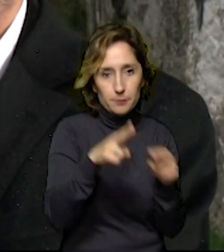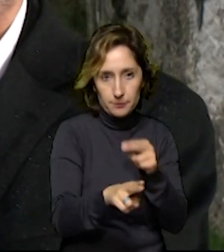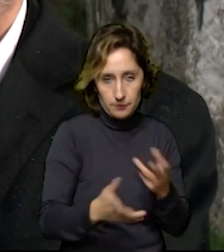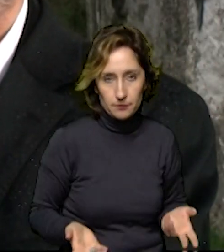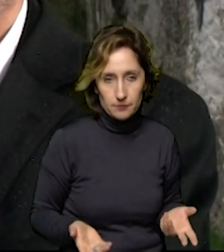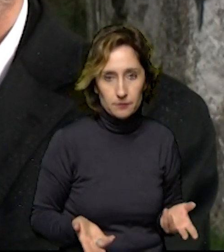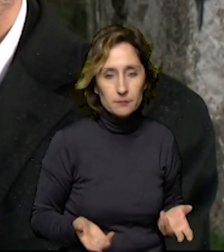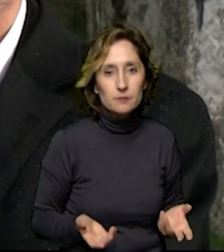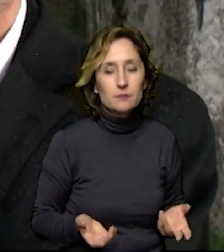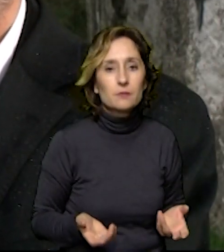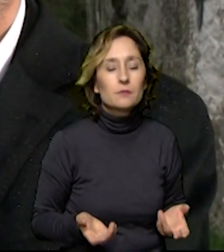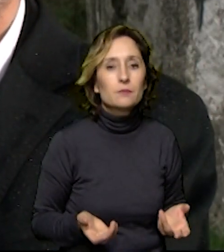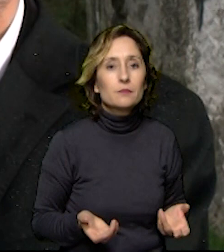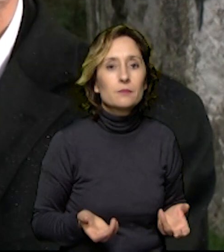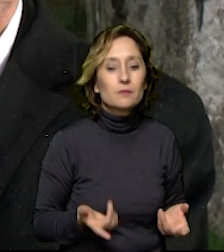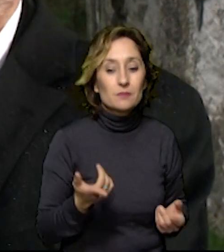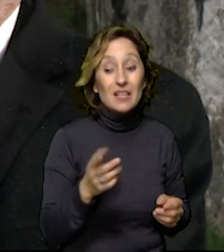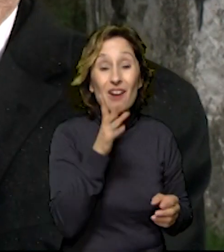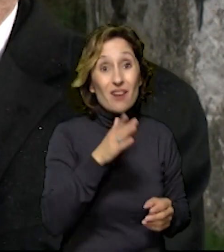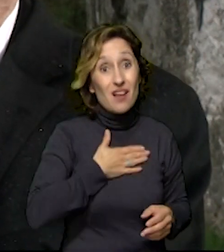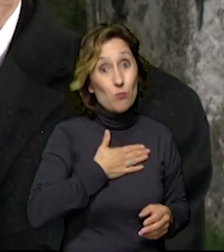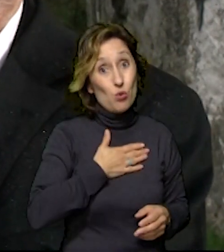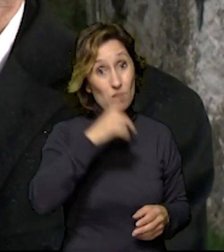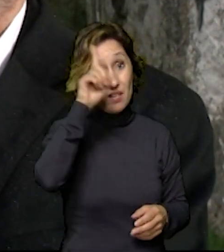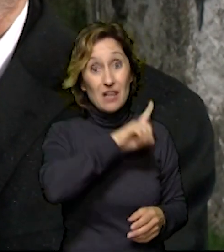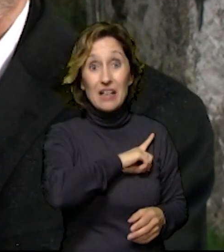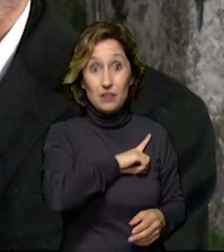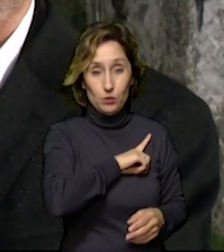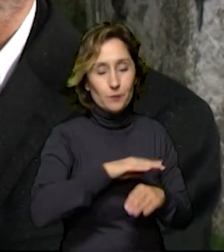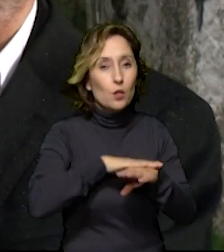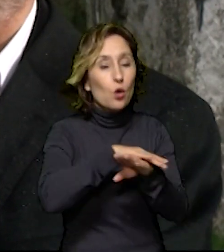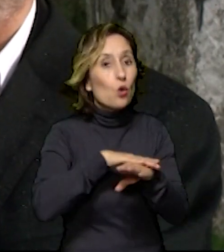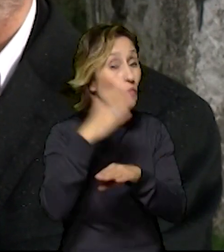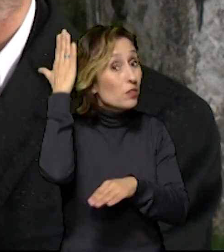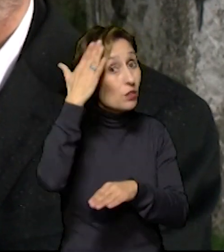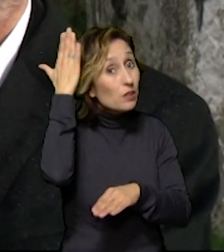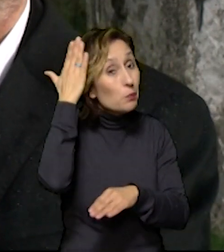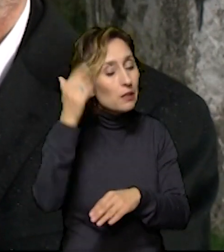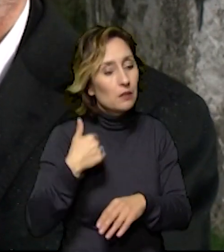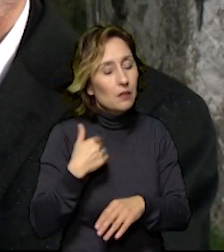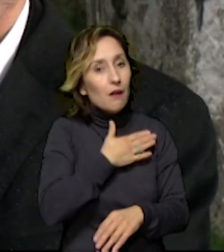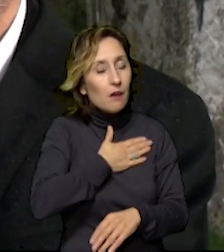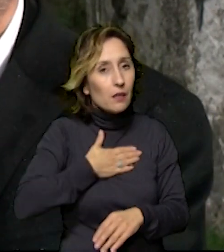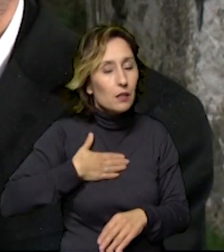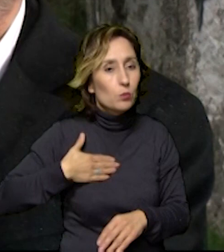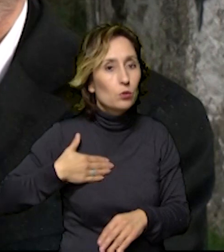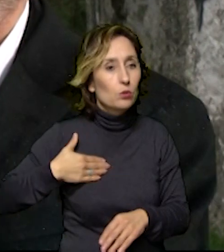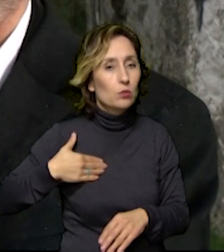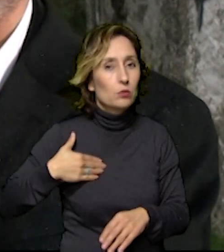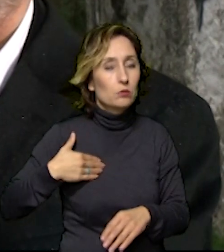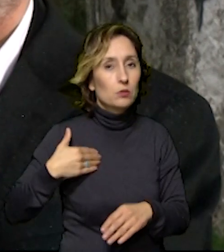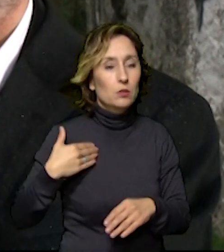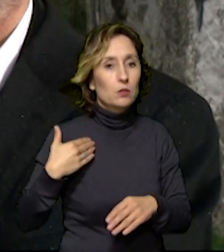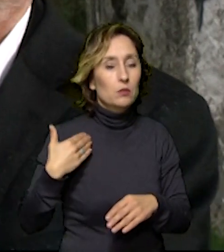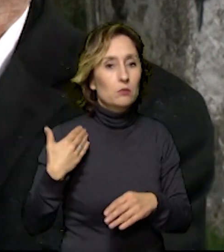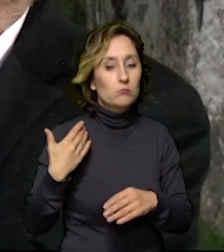momentos es propiedad del Ejército. El Gobierno de Navarra tenemos la intención de abrir unas